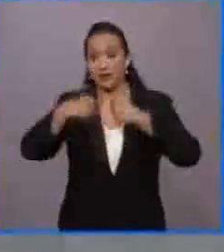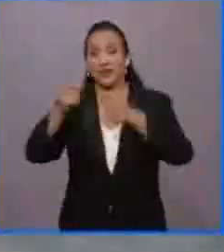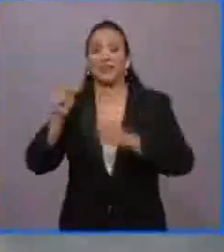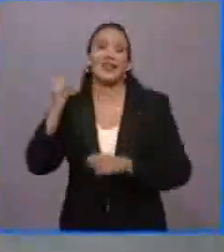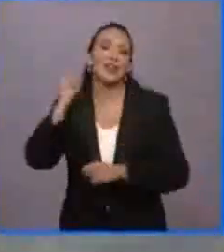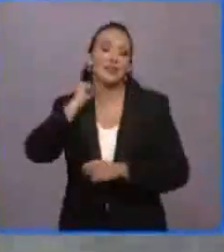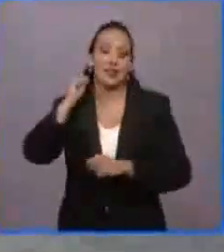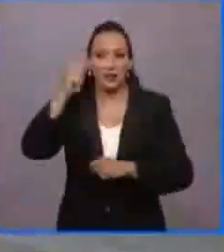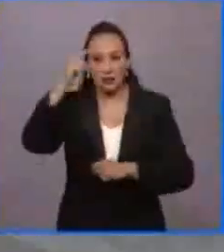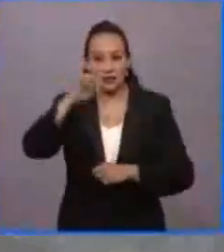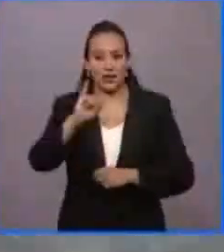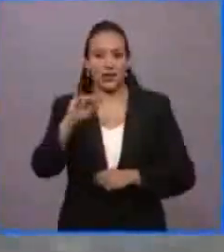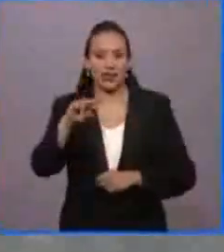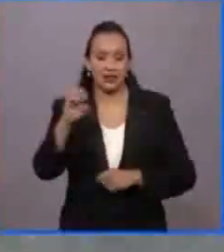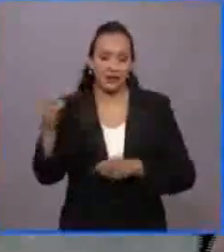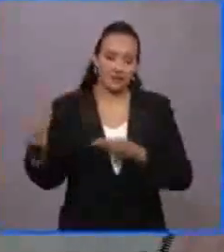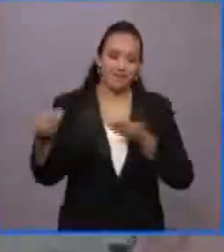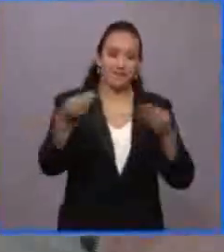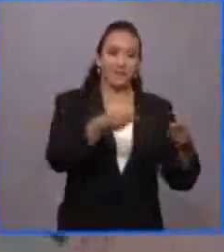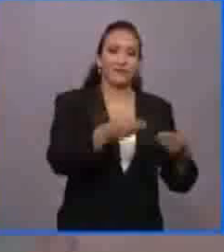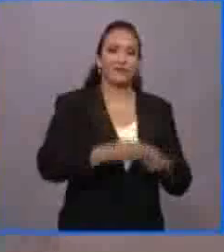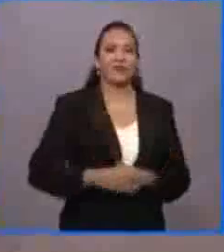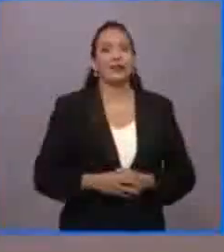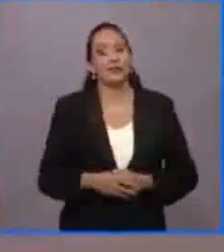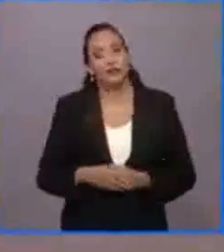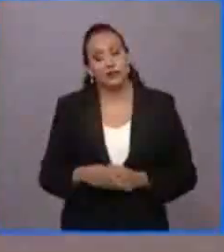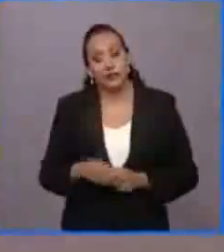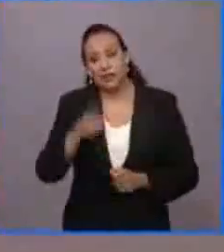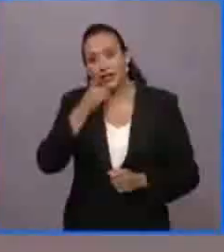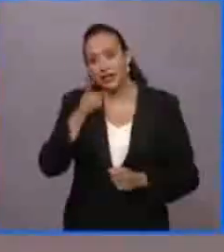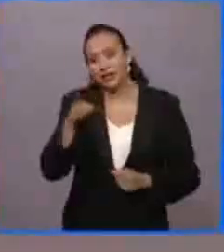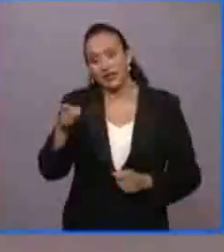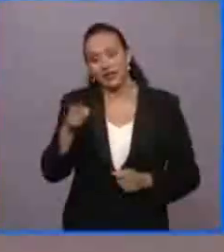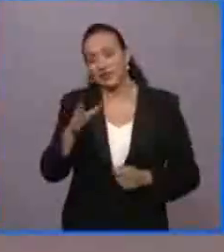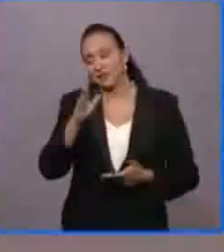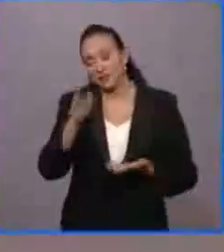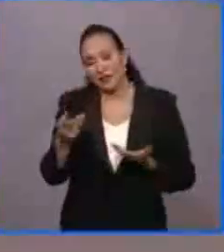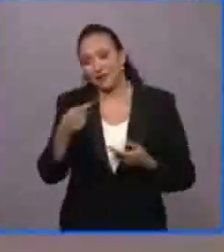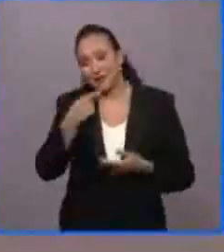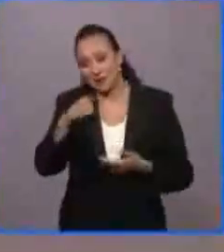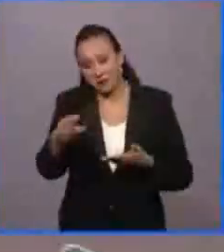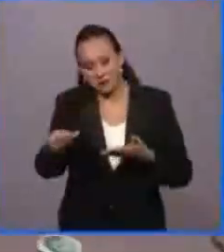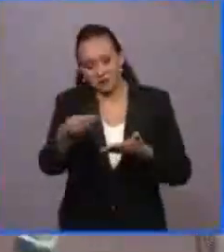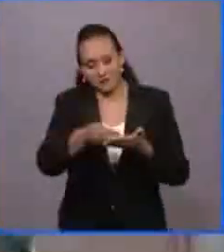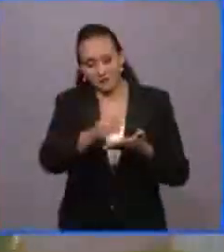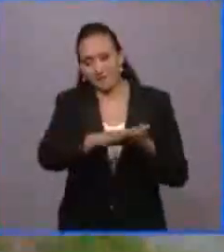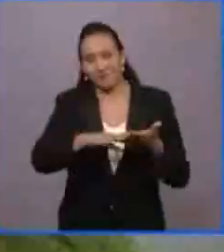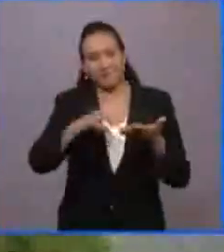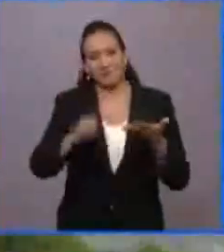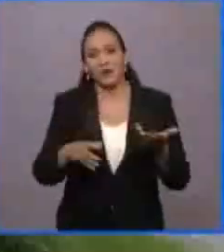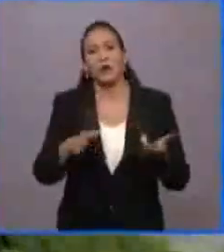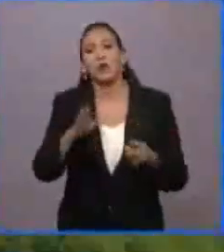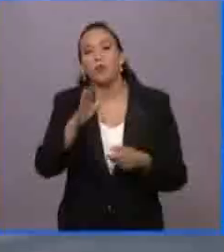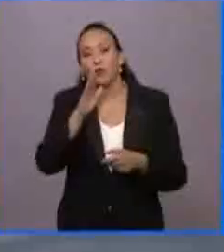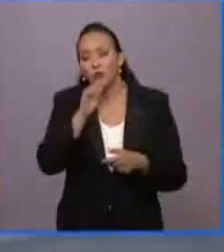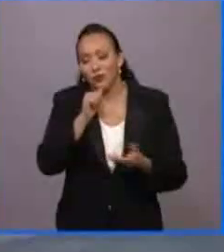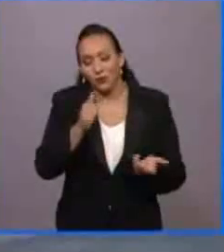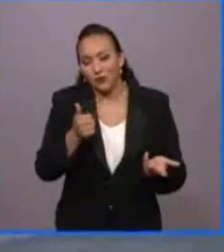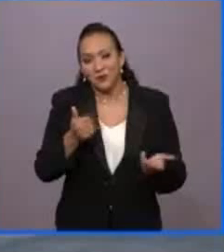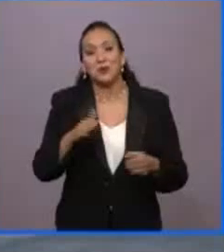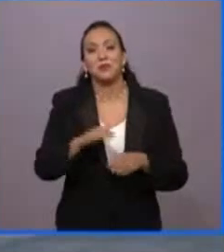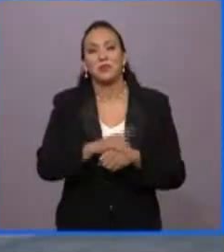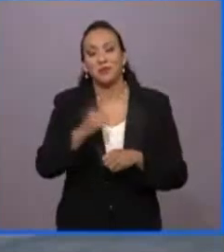INE. Su elegibilidad quedó determinada por actos definitivos y firmes aprobados por diversas instancias que no fueron